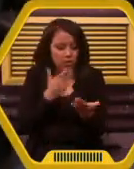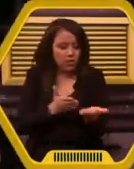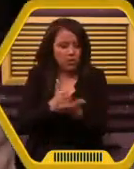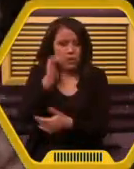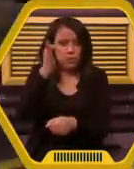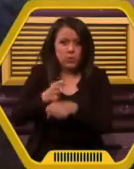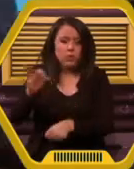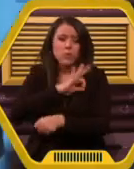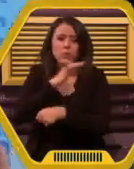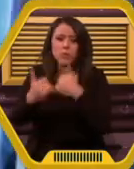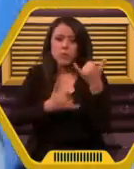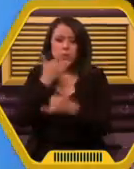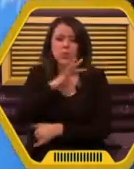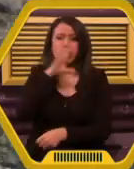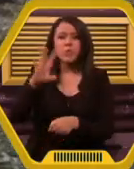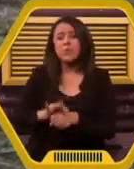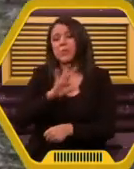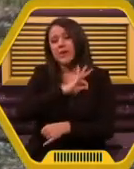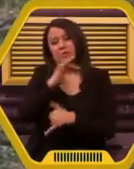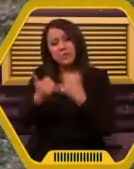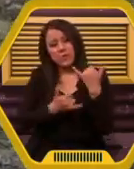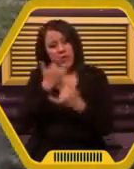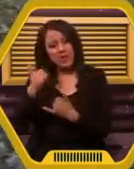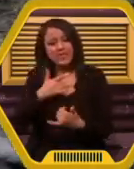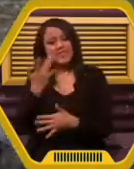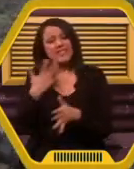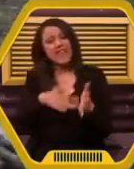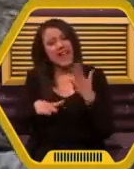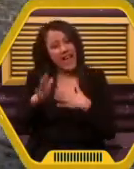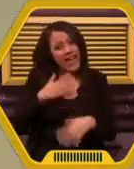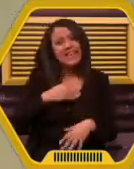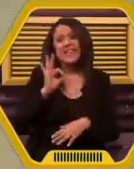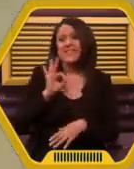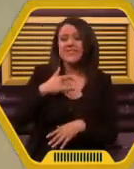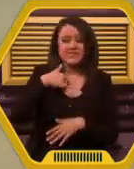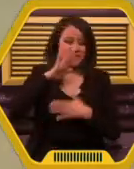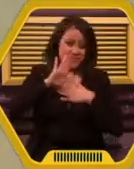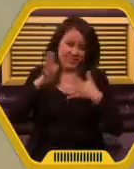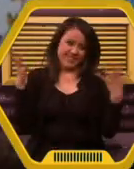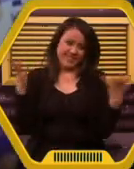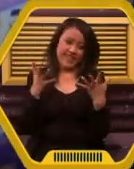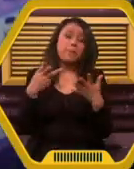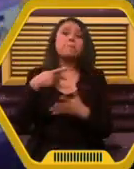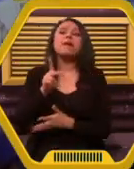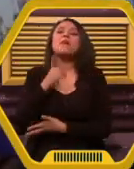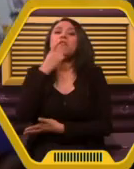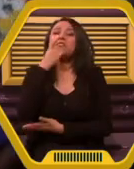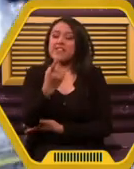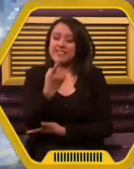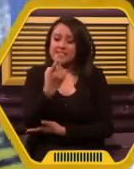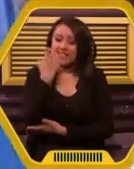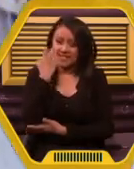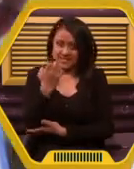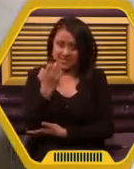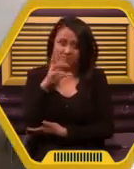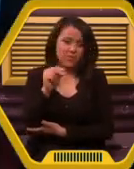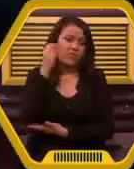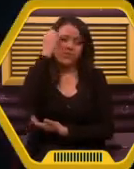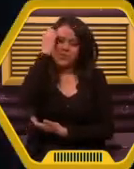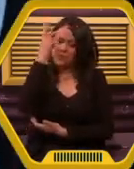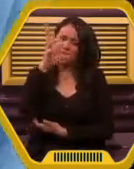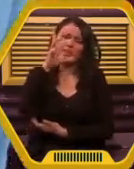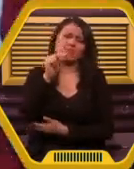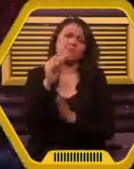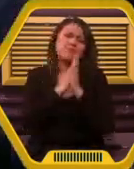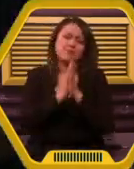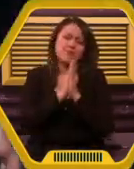con nuestros juguetes. Jugaremos hasta cansarnos, se los prometo. Pero les digo algo, no se olviden de